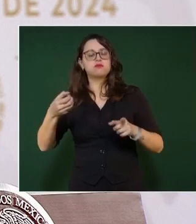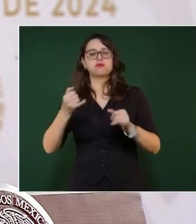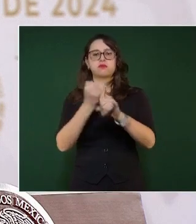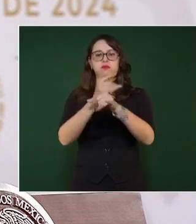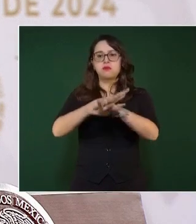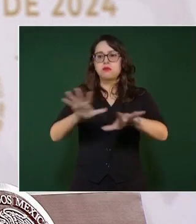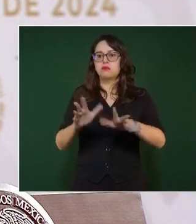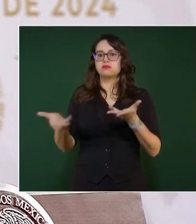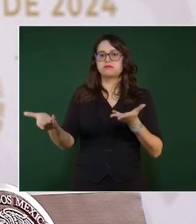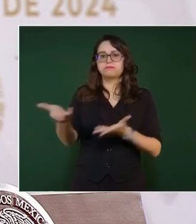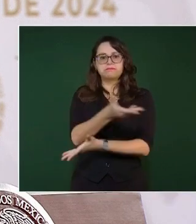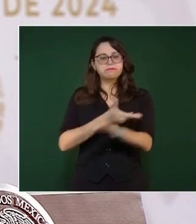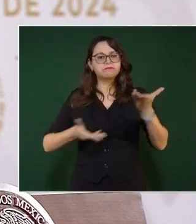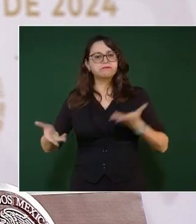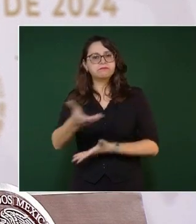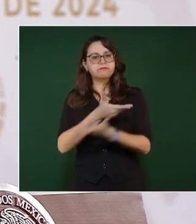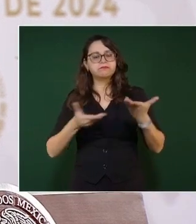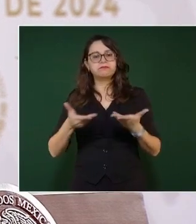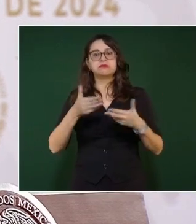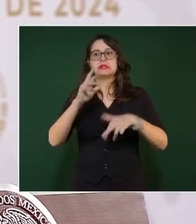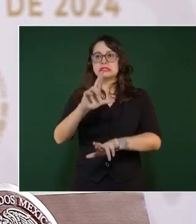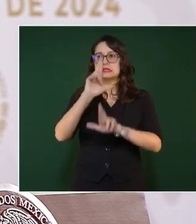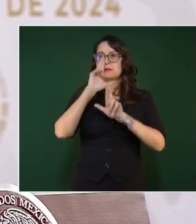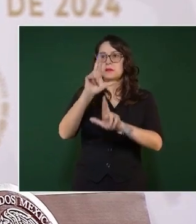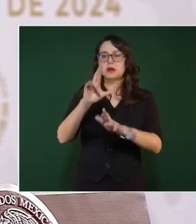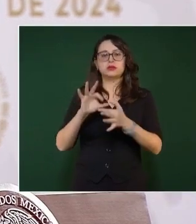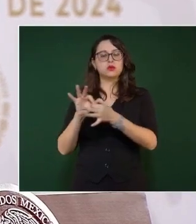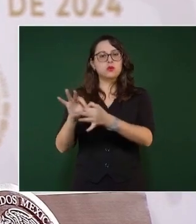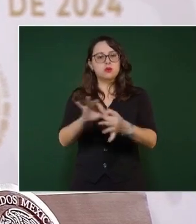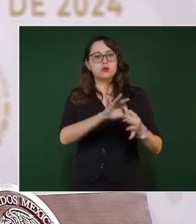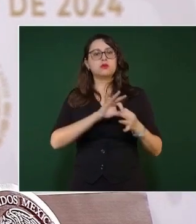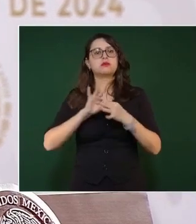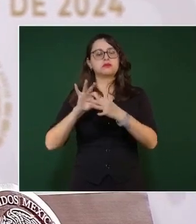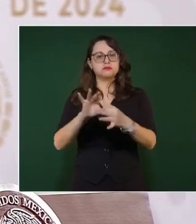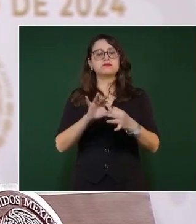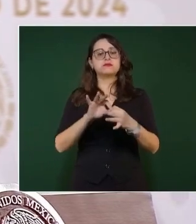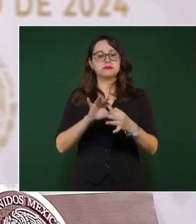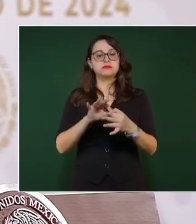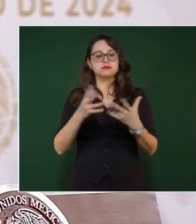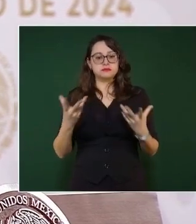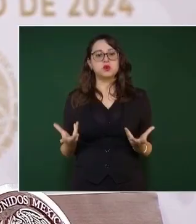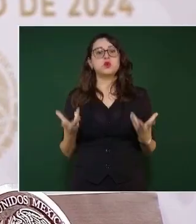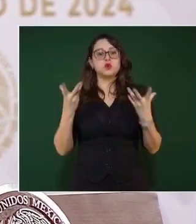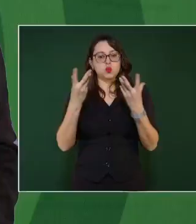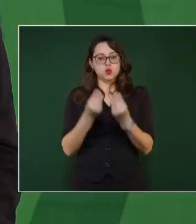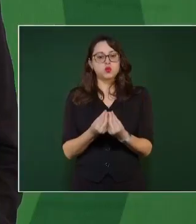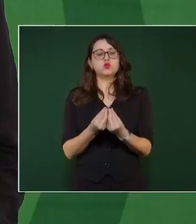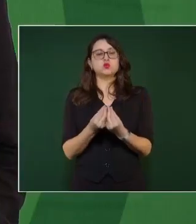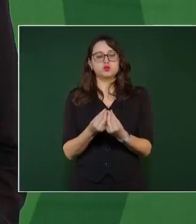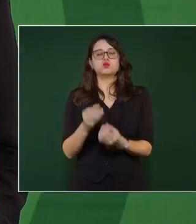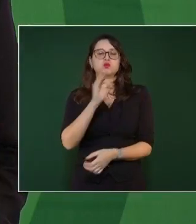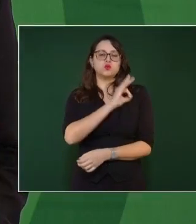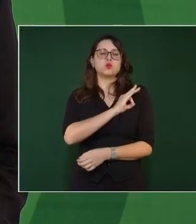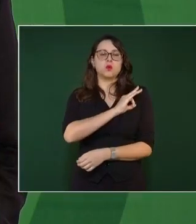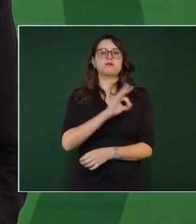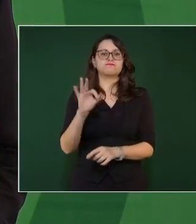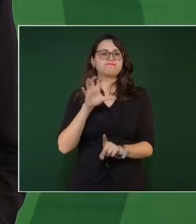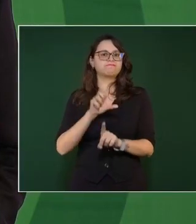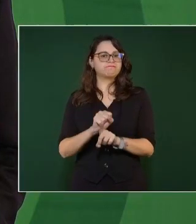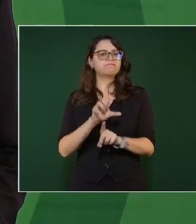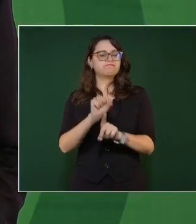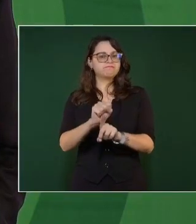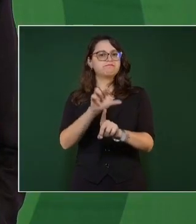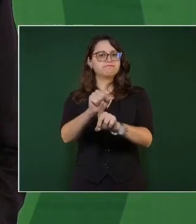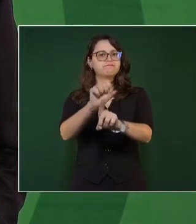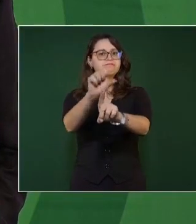gobierno, y enarbolamos la política del respeto y la unidad, y que ya sabemos que juntos logramos más. El